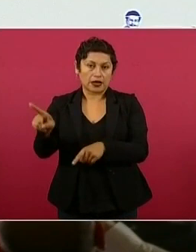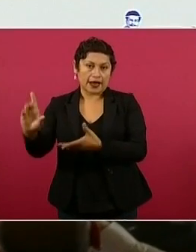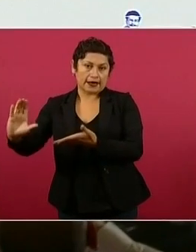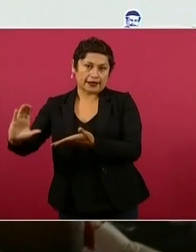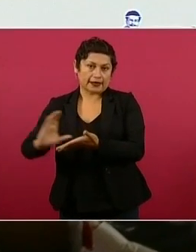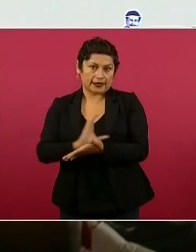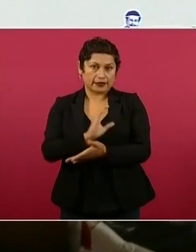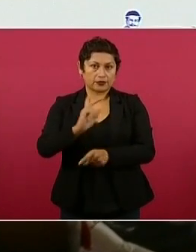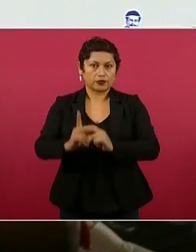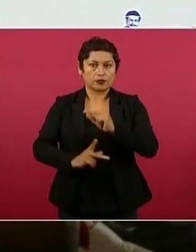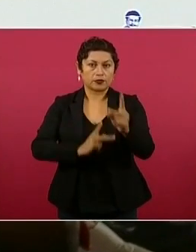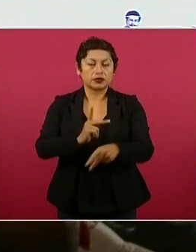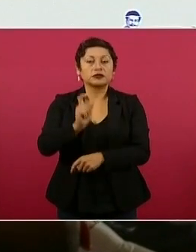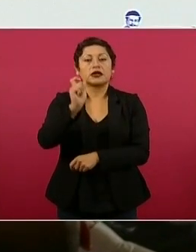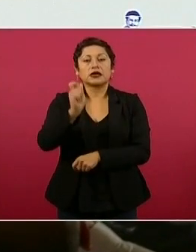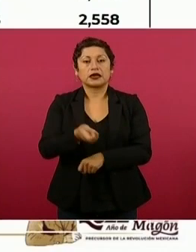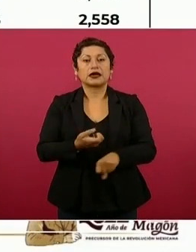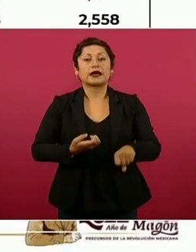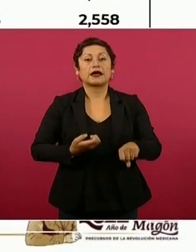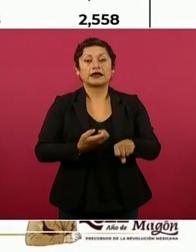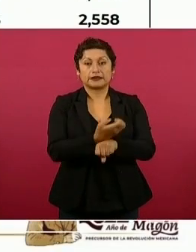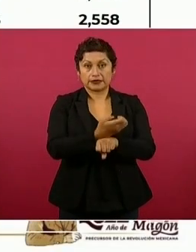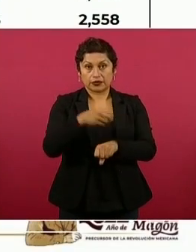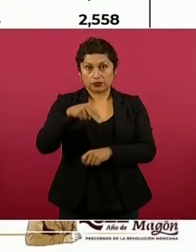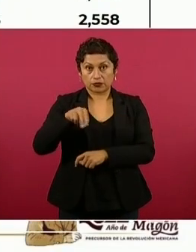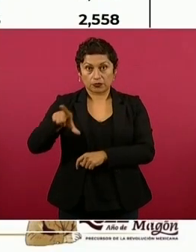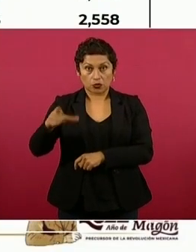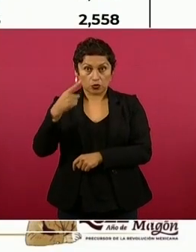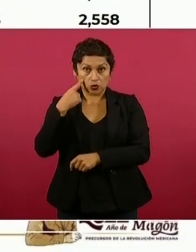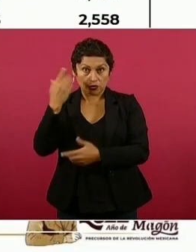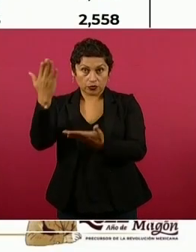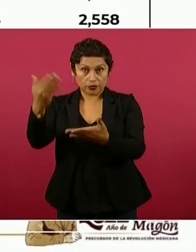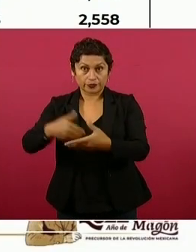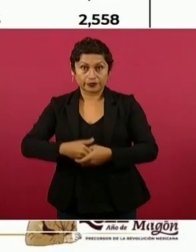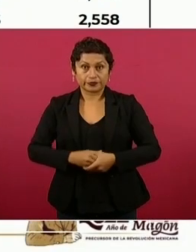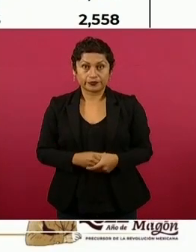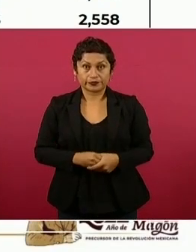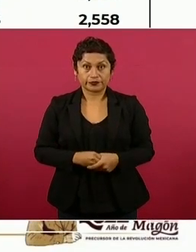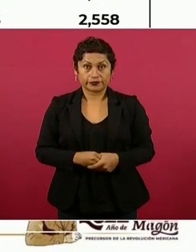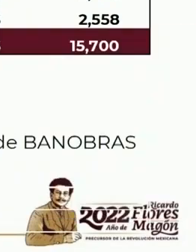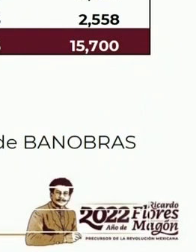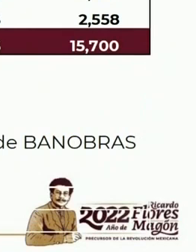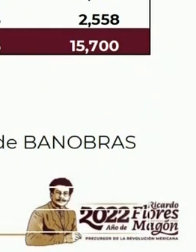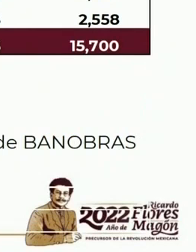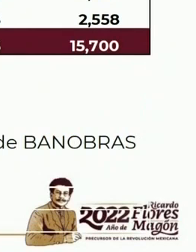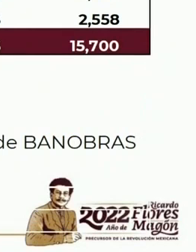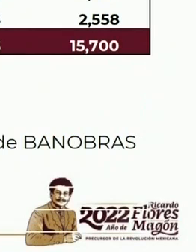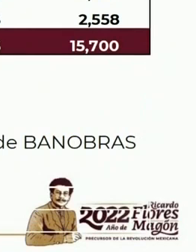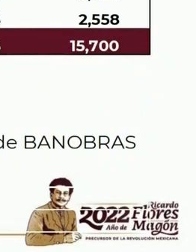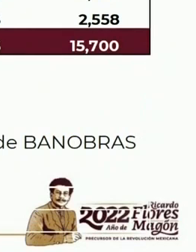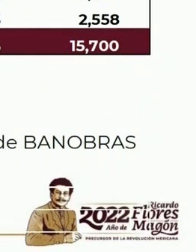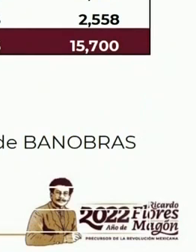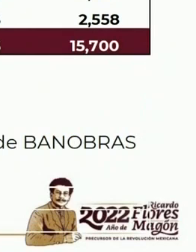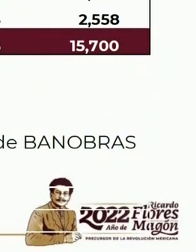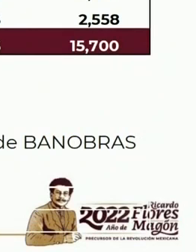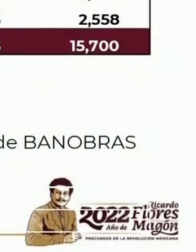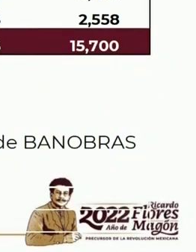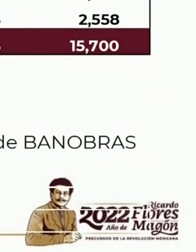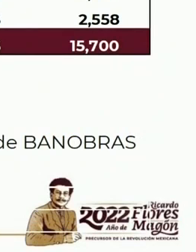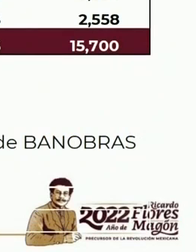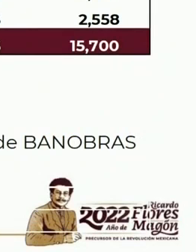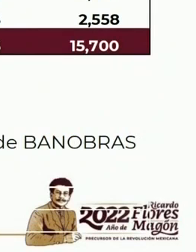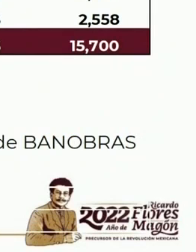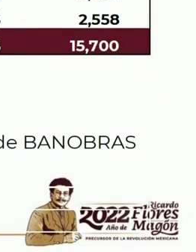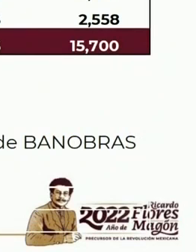es que el estado de Nuevo León tiene un cupón cero de tres mil 500 millones de pesos de Banobras,